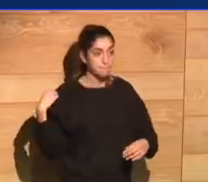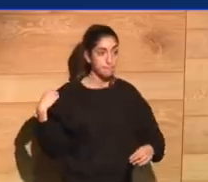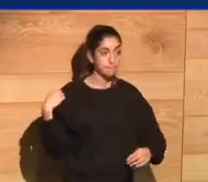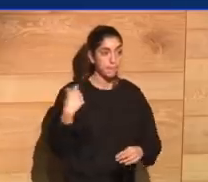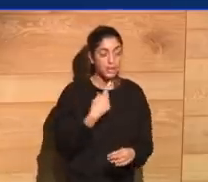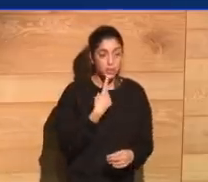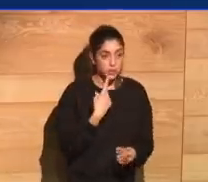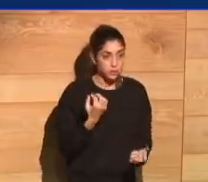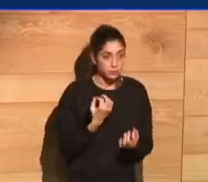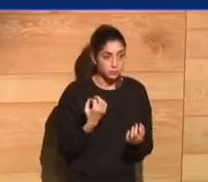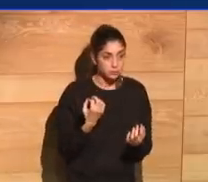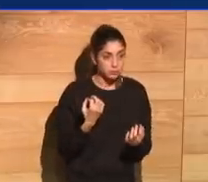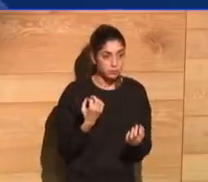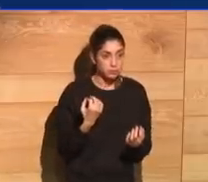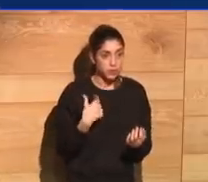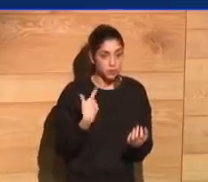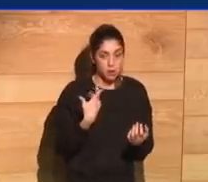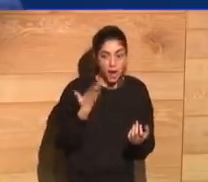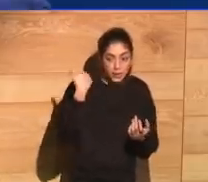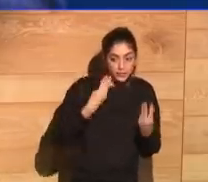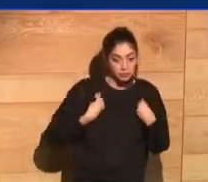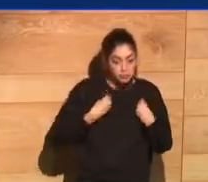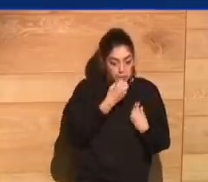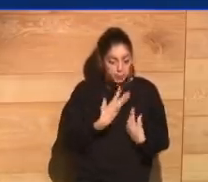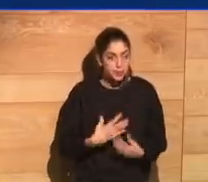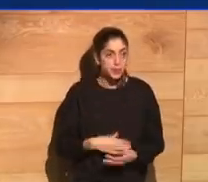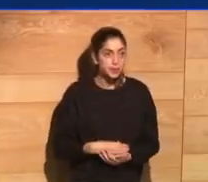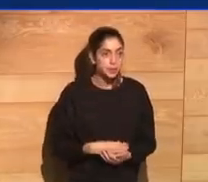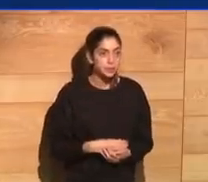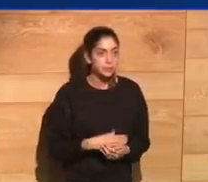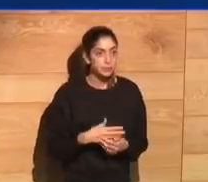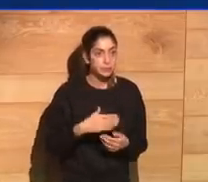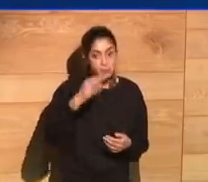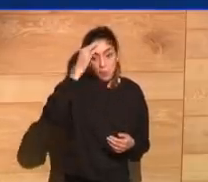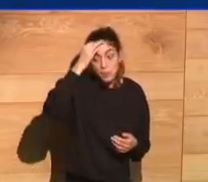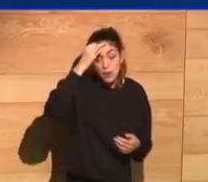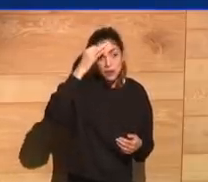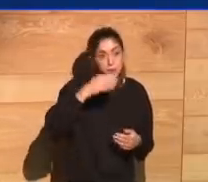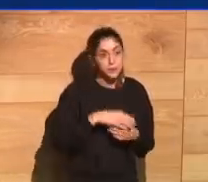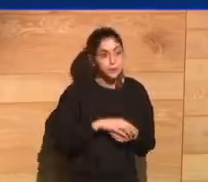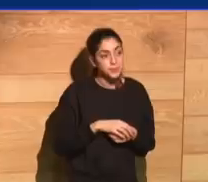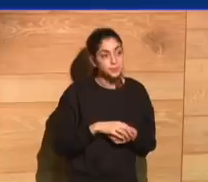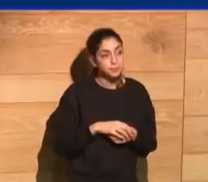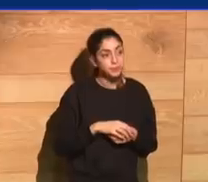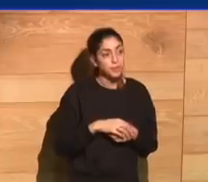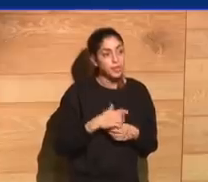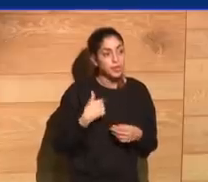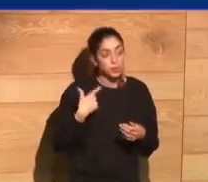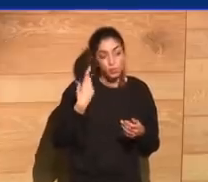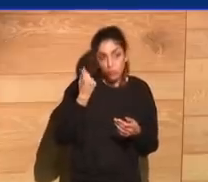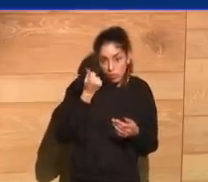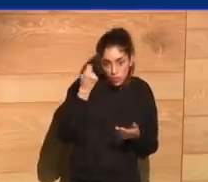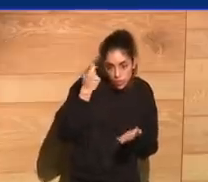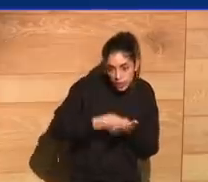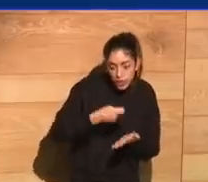pero ¿por qué con lo bien que no, vivía yo? No eres un salquín. Uy, madre mía. Uy. Madre mía. No, Javier Durao. Qué Javi. Pasta, por Dios. Sí,